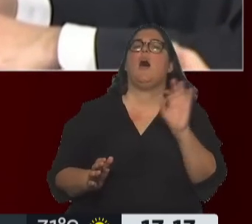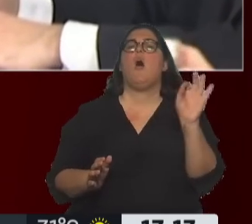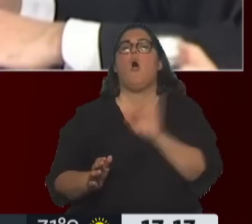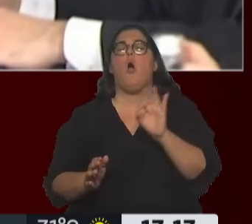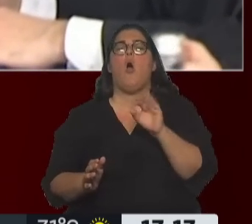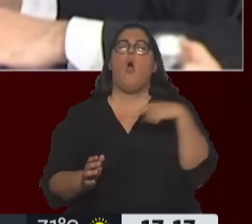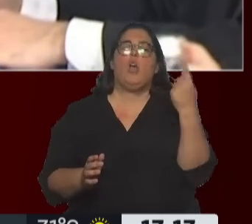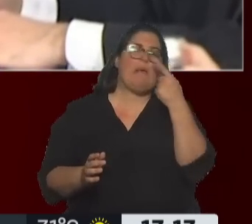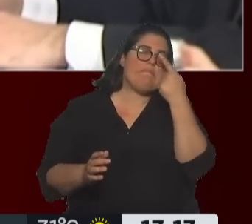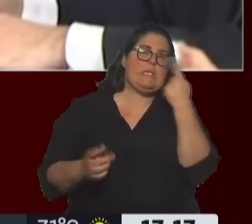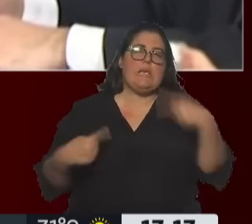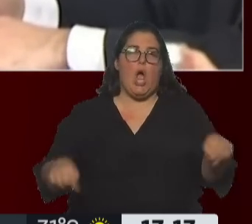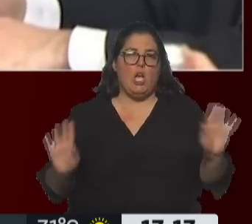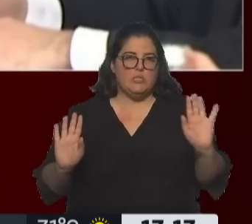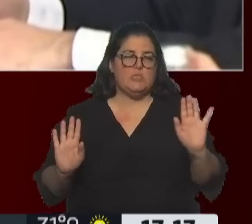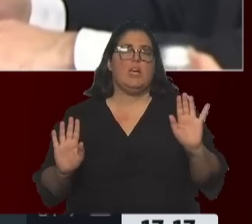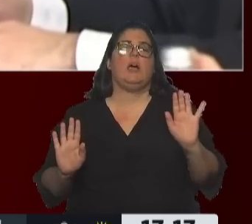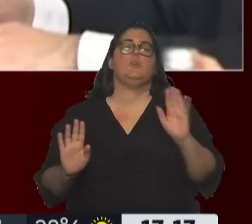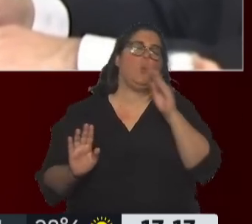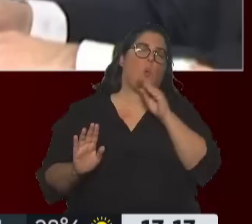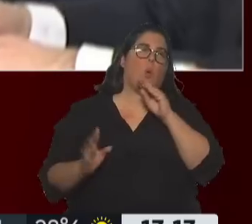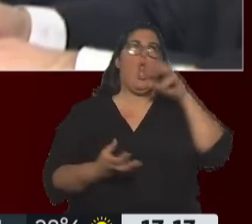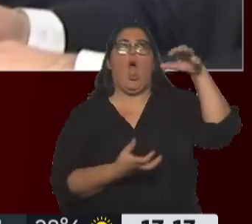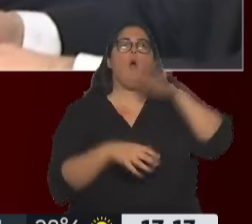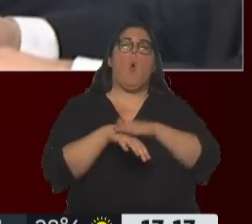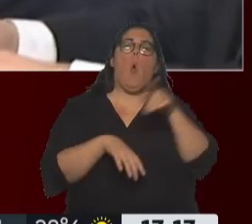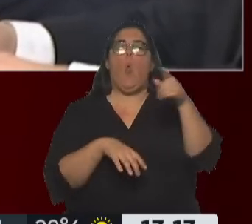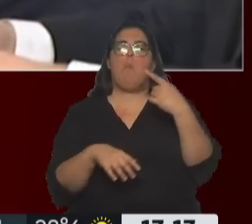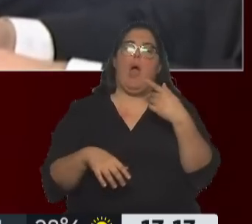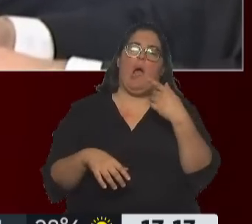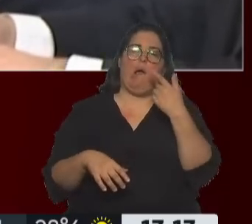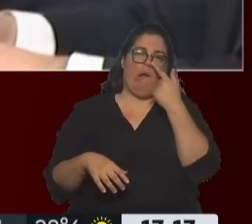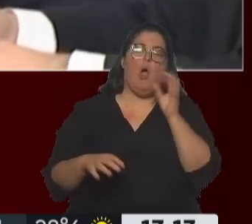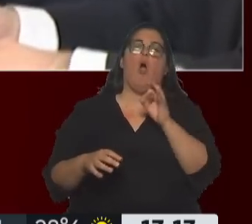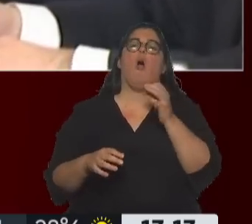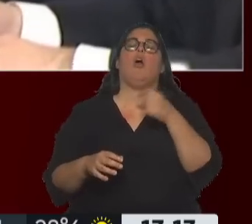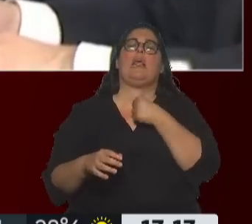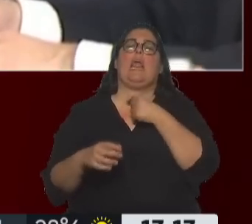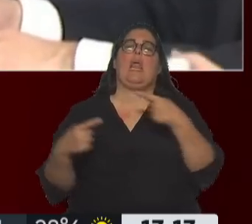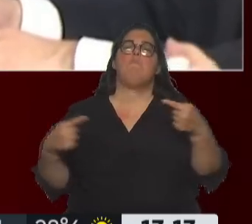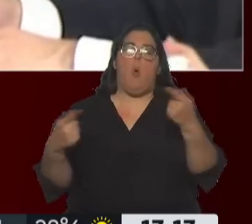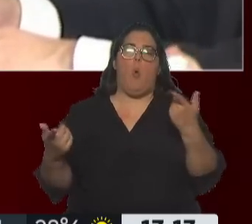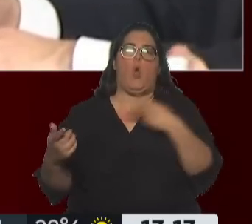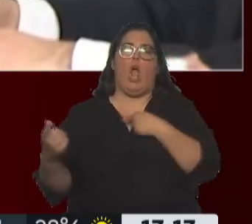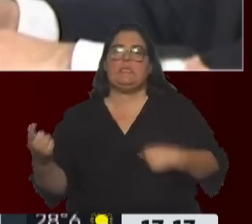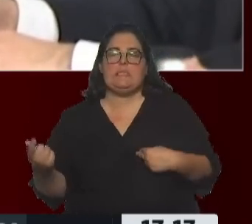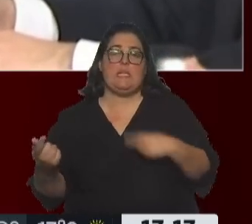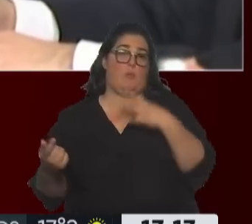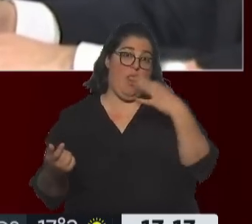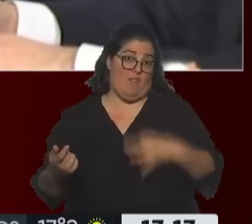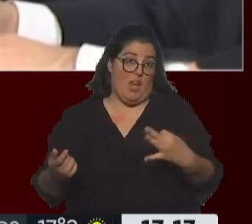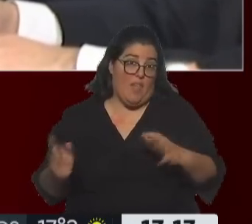con otros intereses para justamente bueno, separarse o crear alguna tensión con China, porque la verdad, vamos a